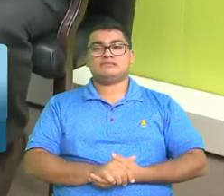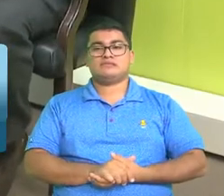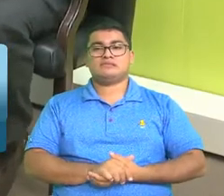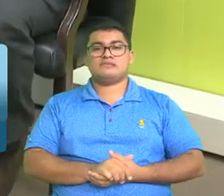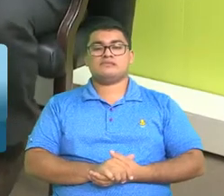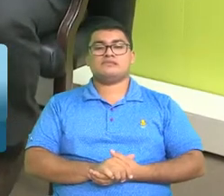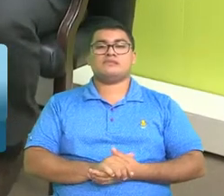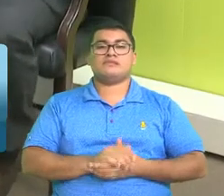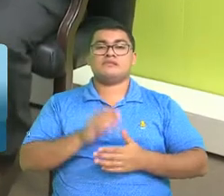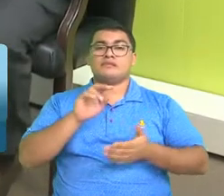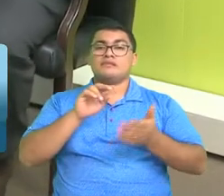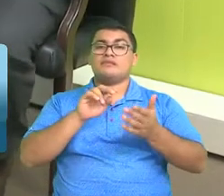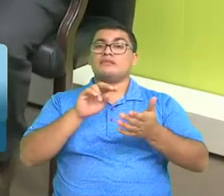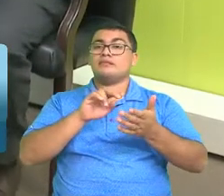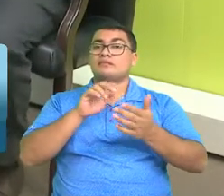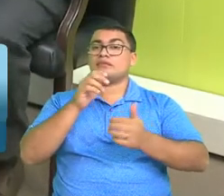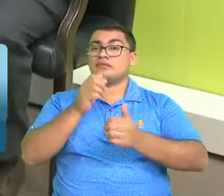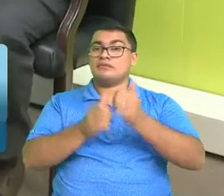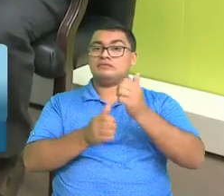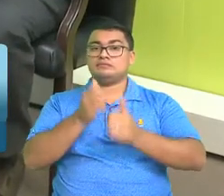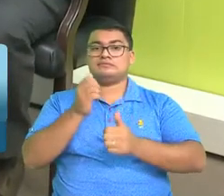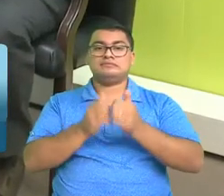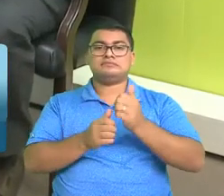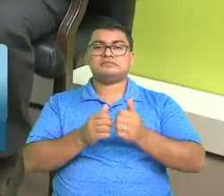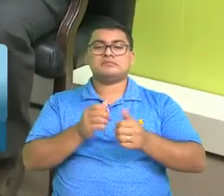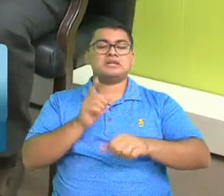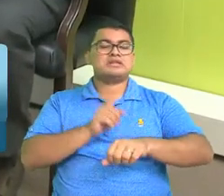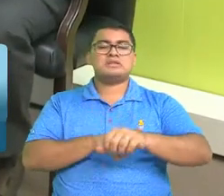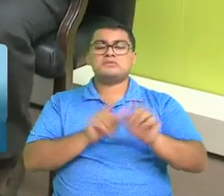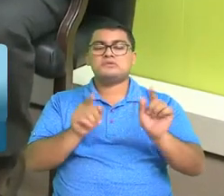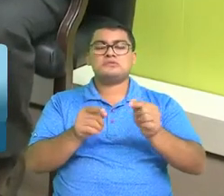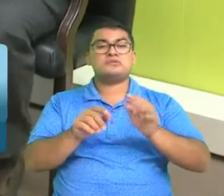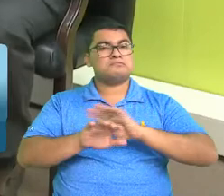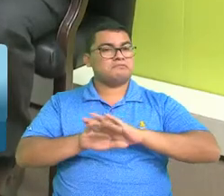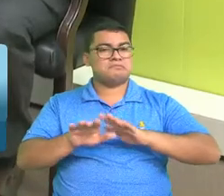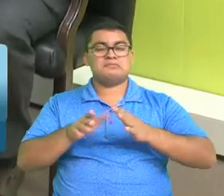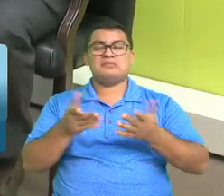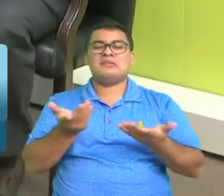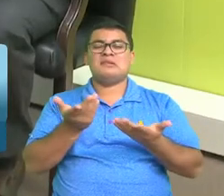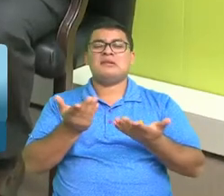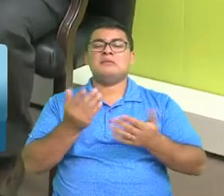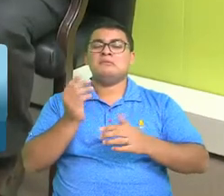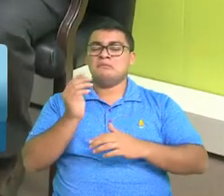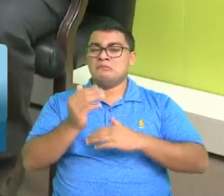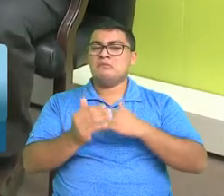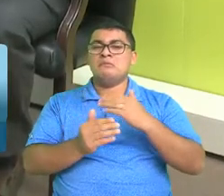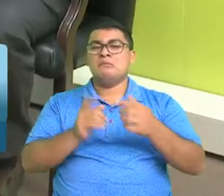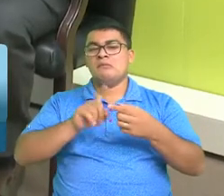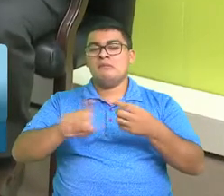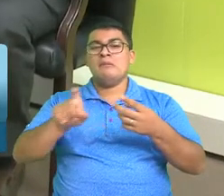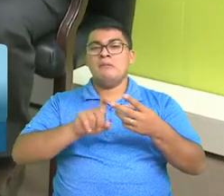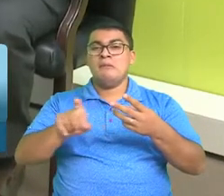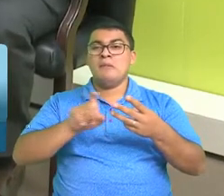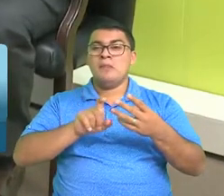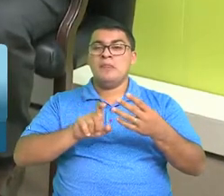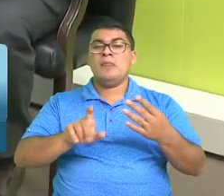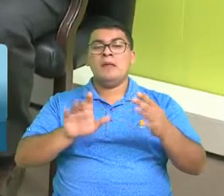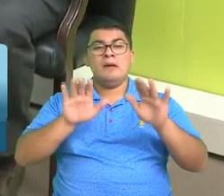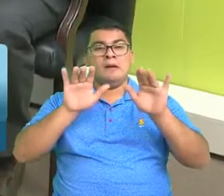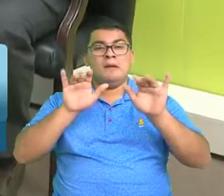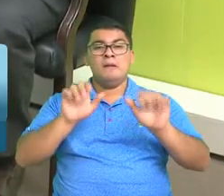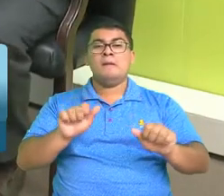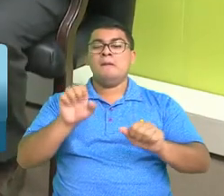Este problema es, como te había dicho, es Transitorio. transitorio, nada más, ¿verdad? Porque a medida que pasan los meses, estas enzimas,